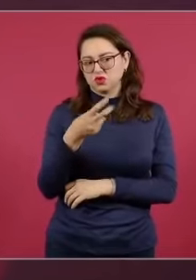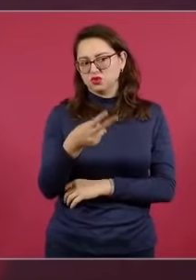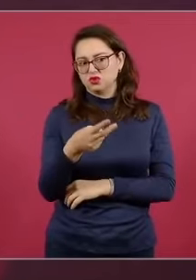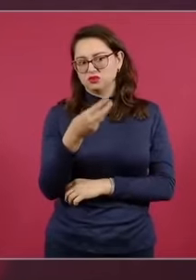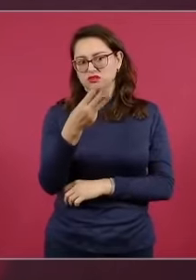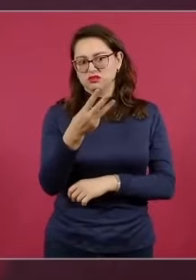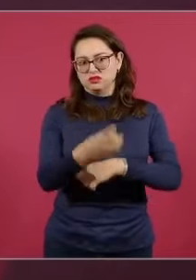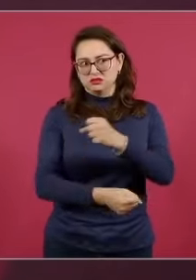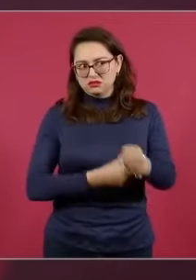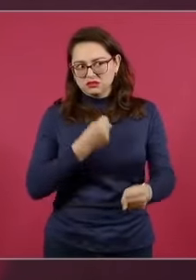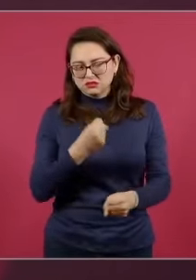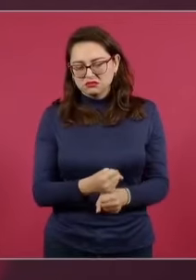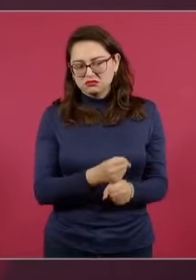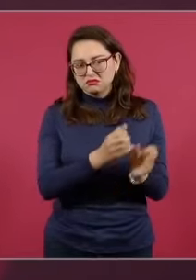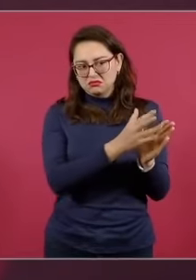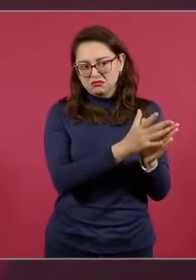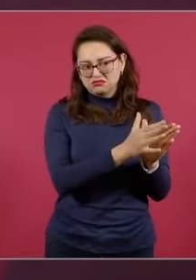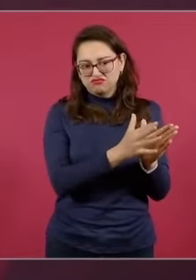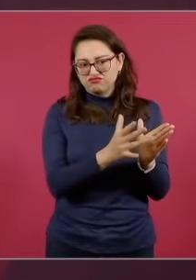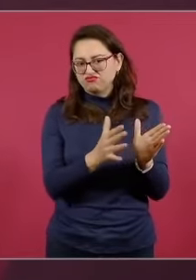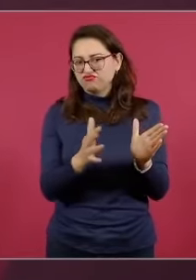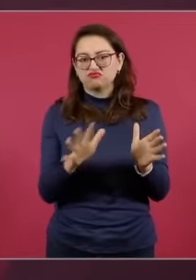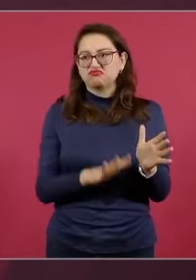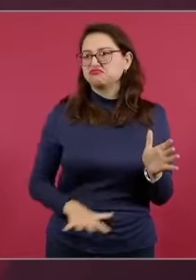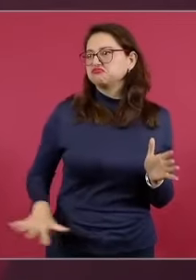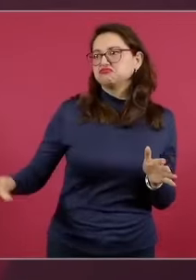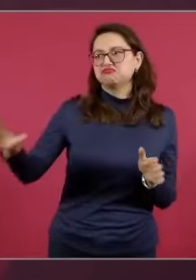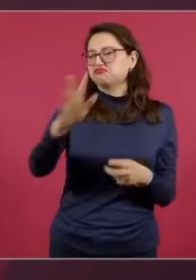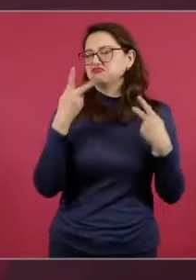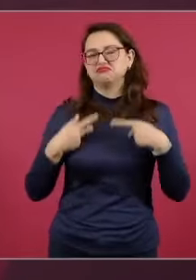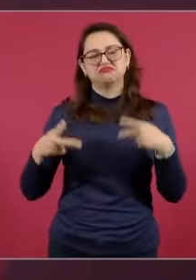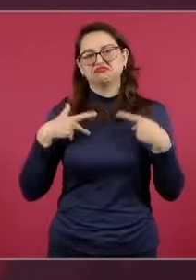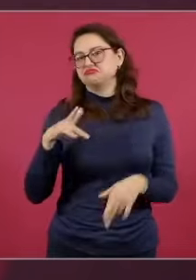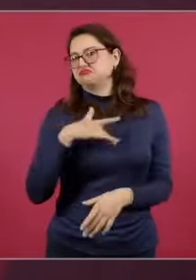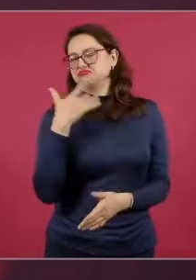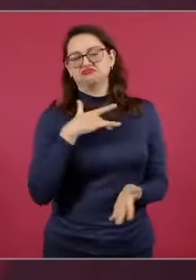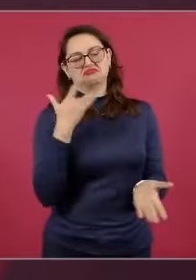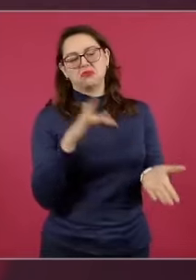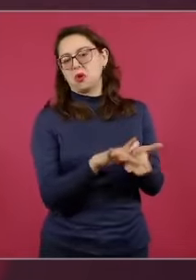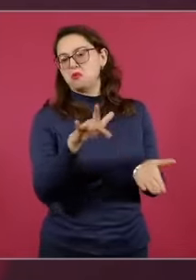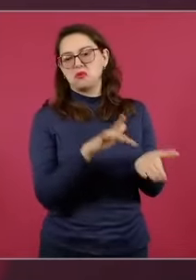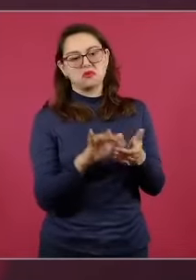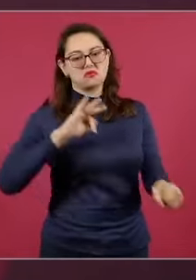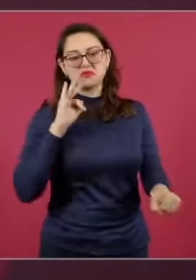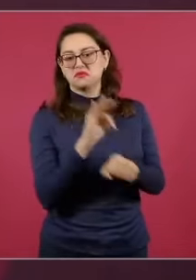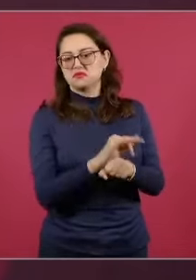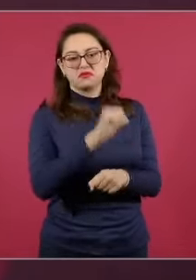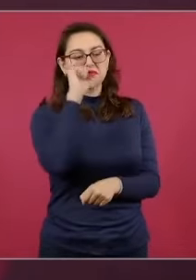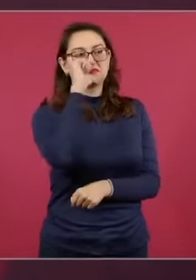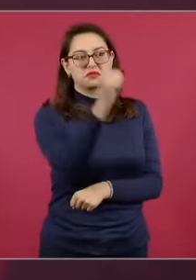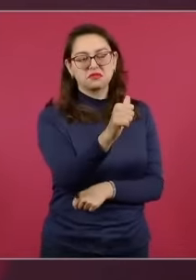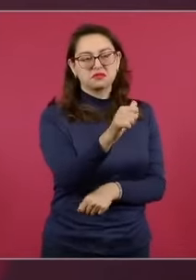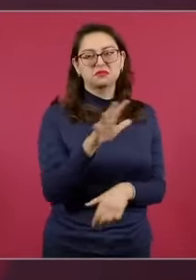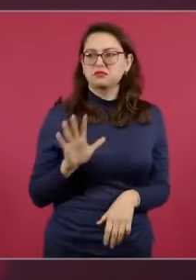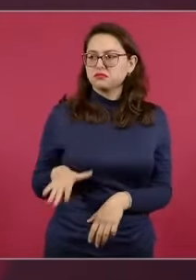2-3 años no tiene el respaldo, no tiene el apoyo del pueblo, se puede hacer una